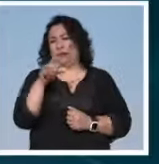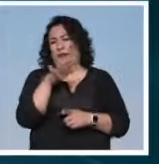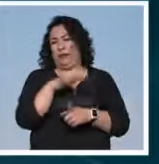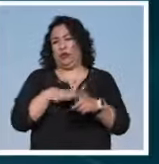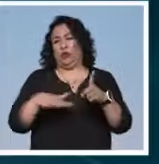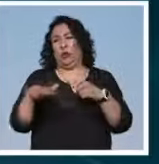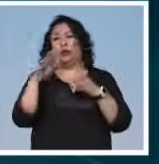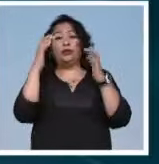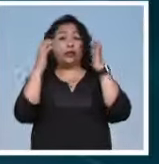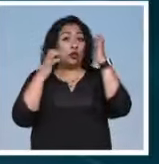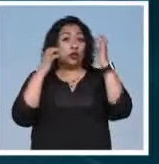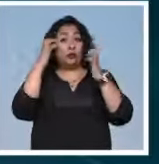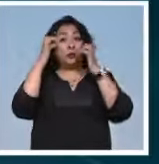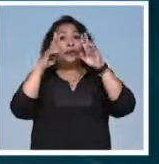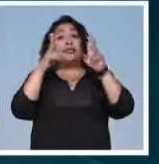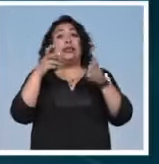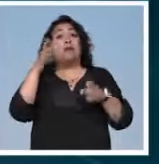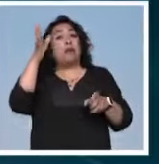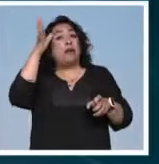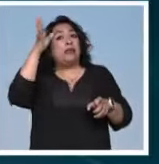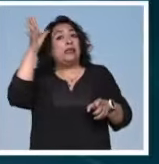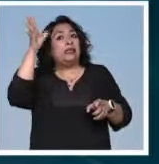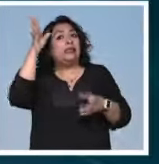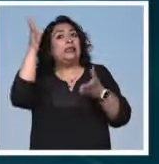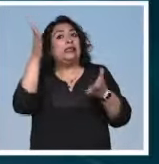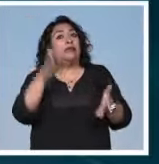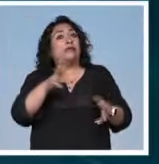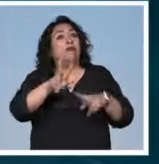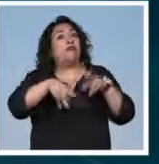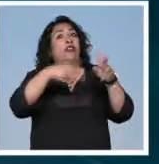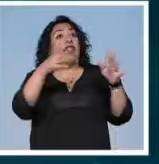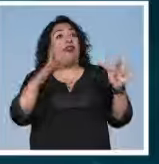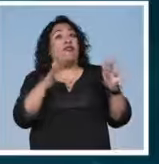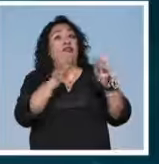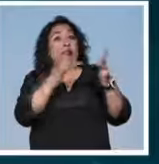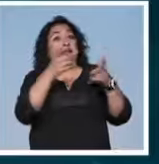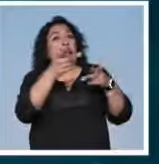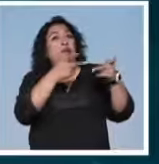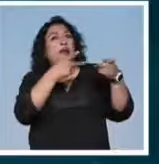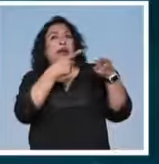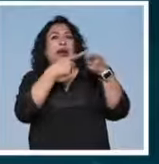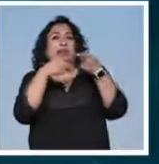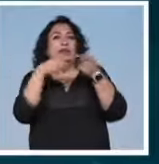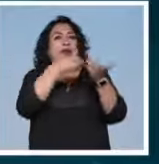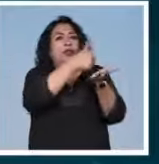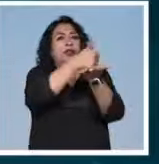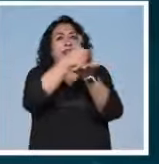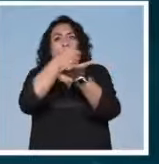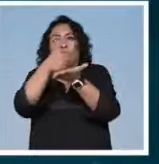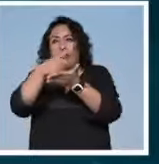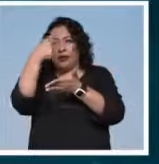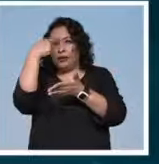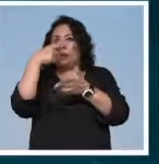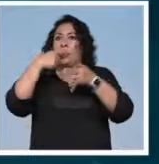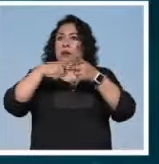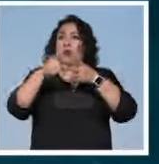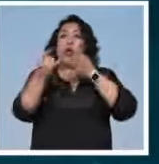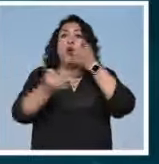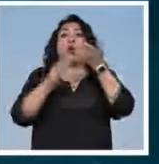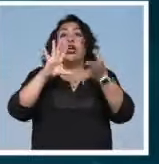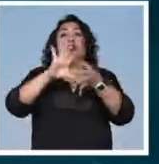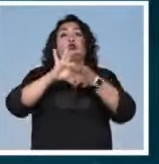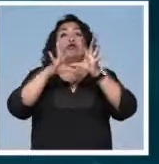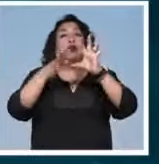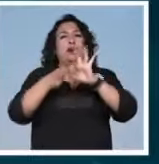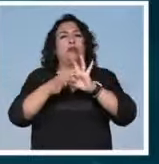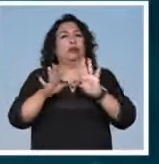contexto, una exposición sobre los mexicas llegará a Francia, país que se prepara en varias de sus ciudades para recibir los Juegos Olímpicos con